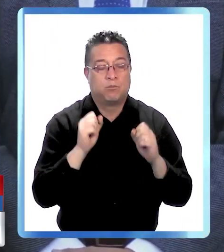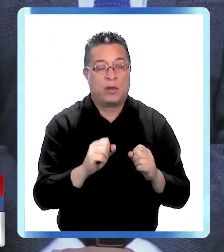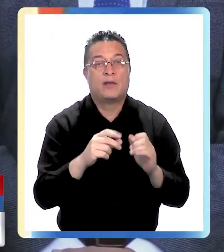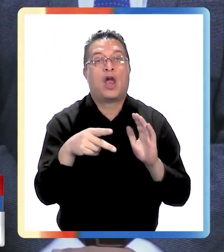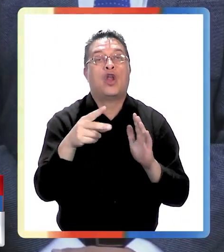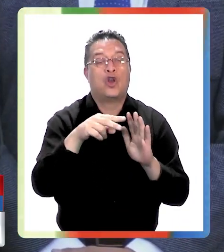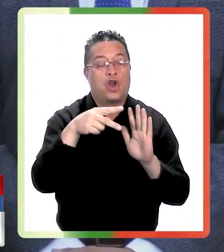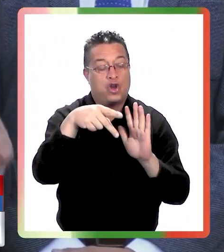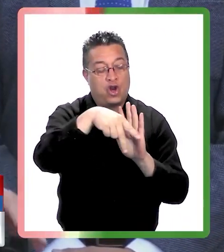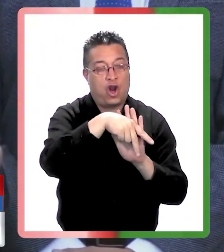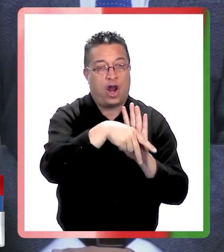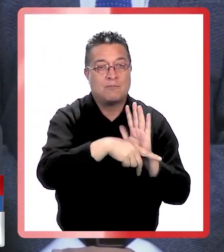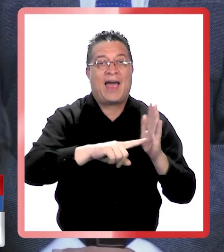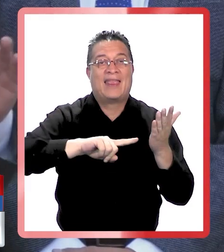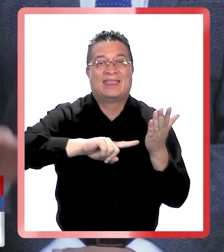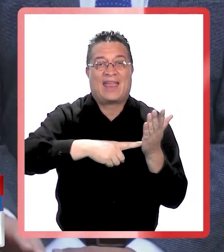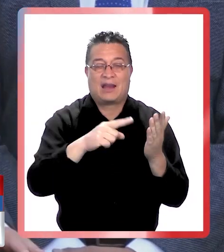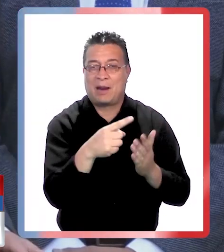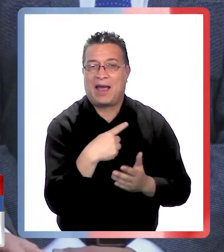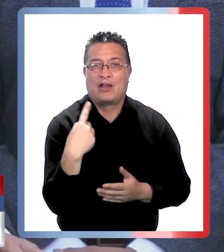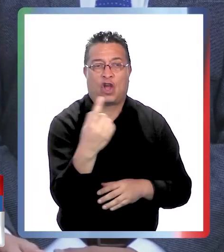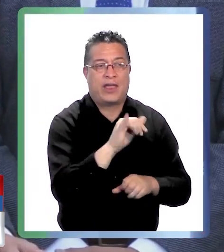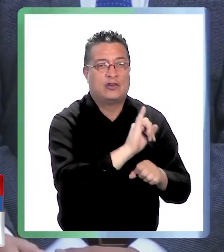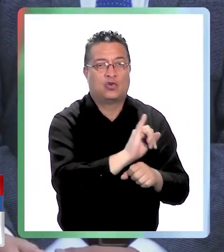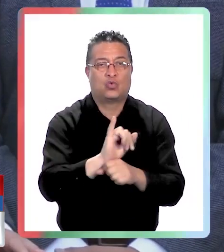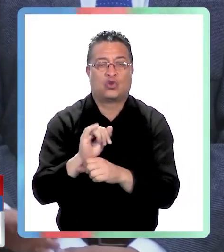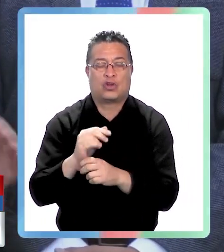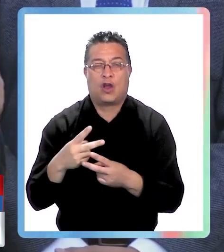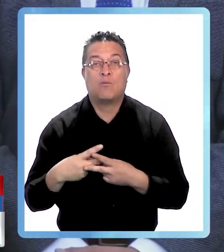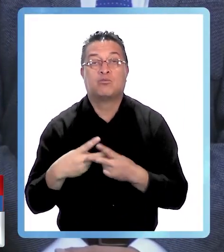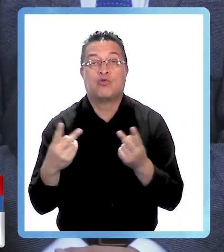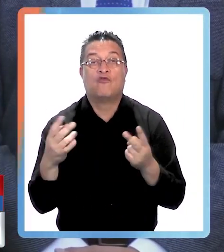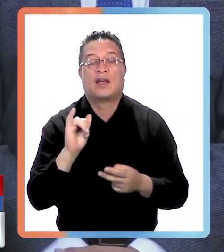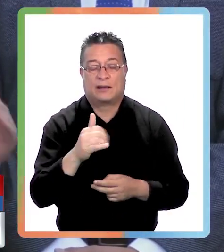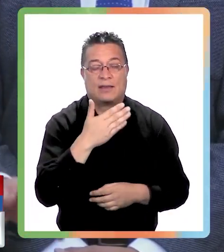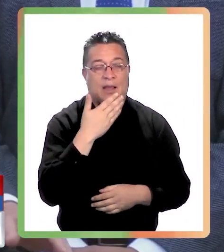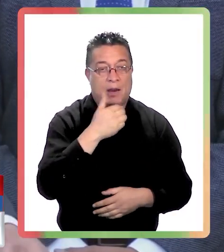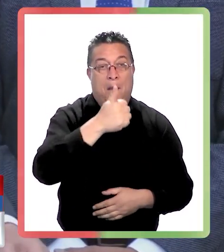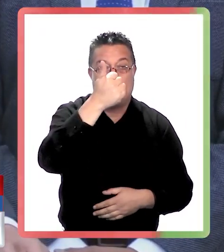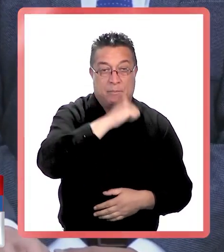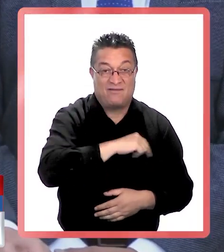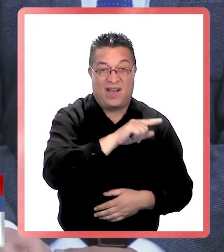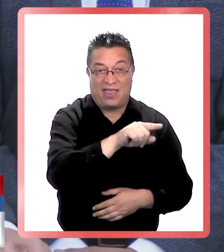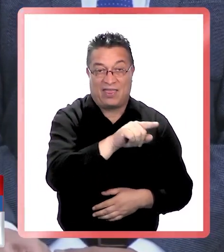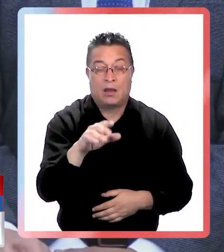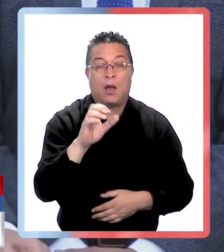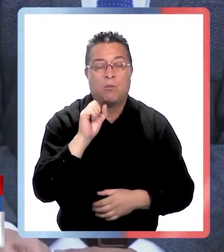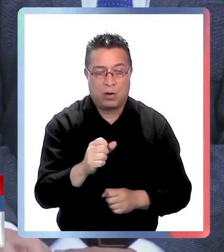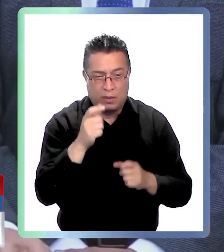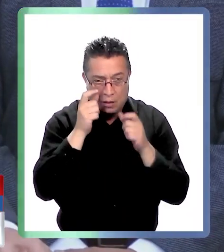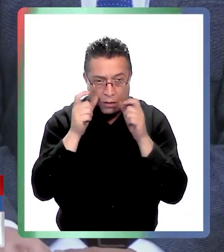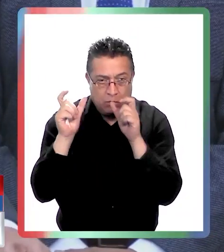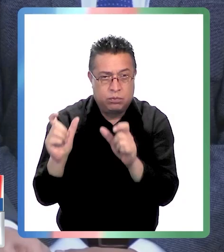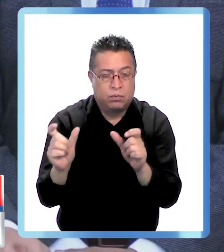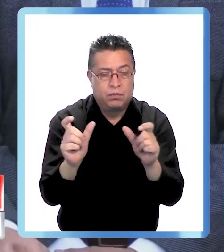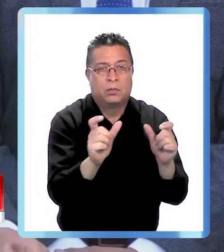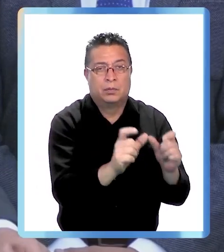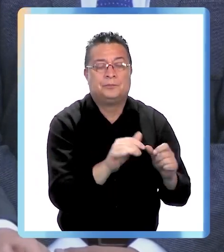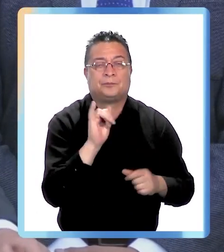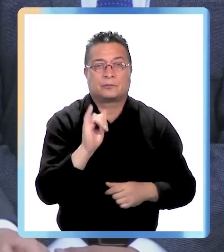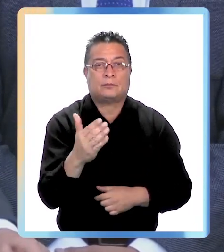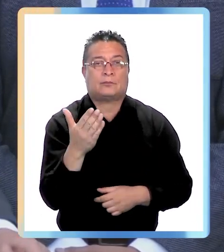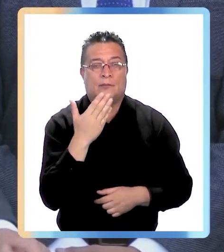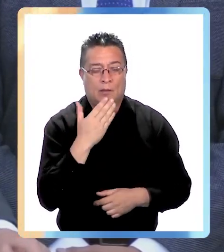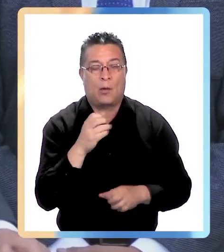poder fijar normas técnicas para todas las instituciones, tanto públicas como privadas, va a poder fiscalizar